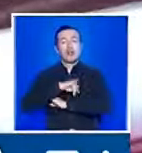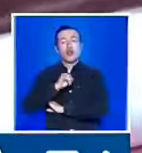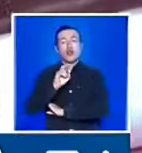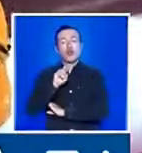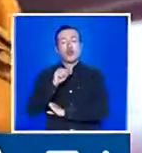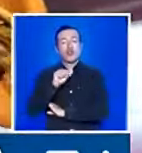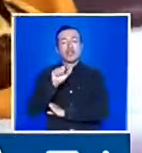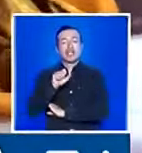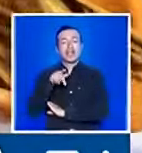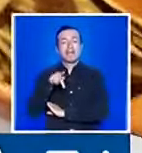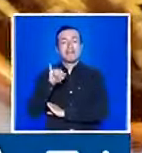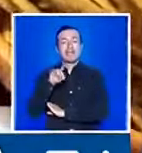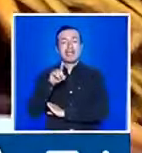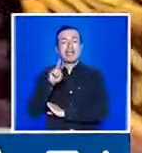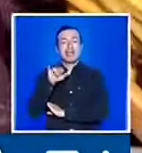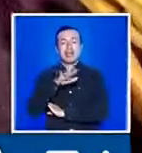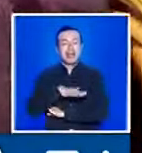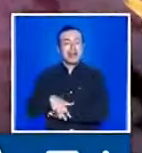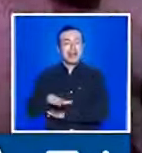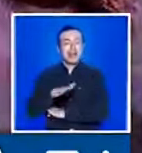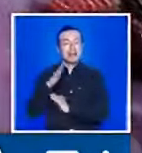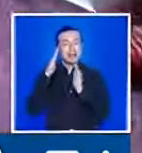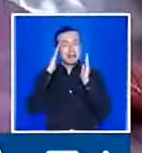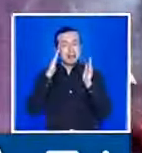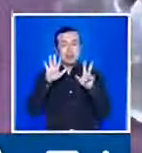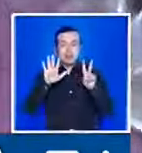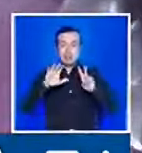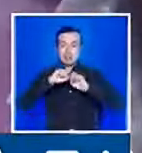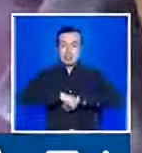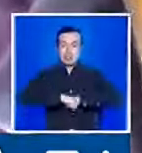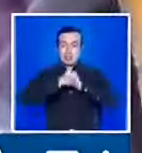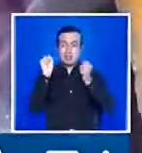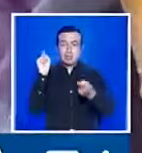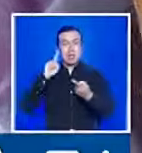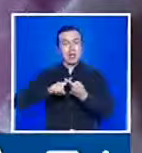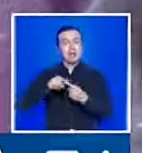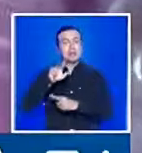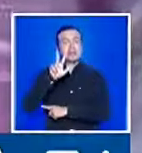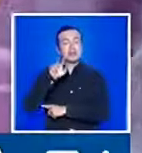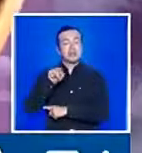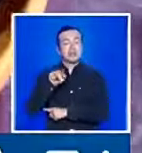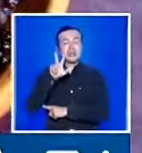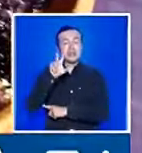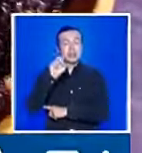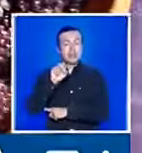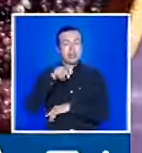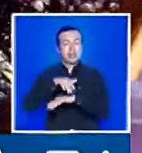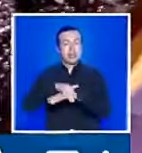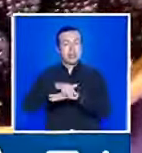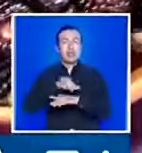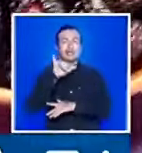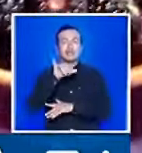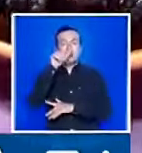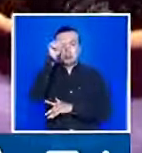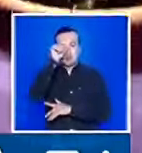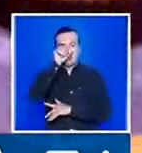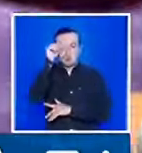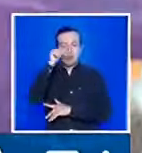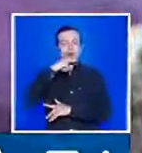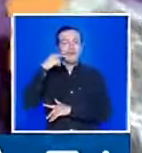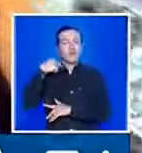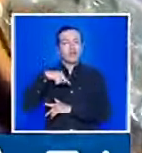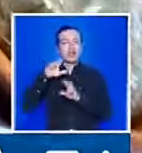y Gonzalo Gallo, esquina. Atendemos desde las 7 de la mañana hasta las 3:30 de la tarde. Sábado y domingos y feriados